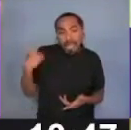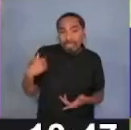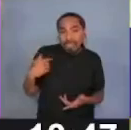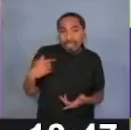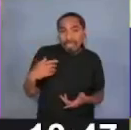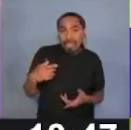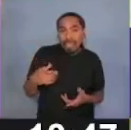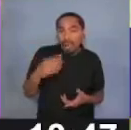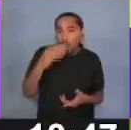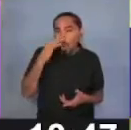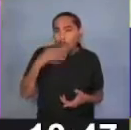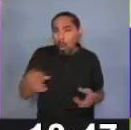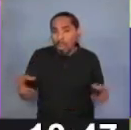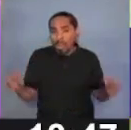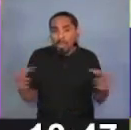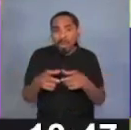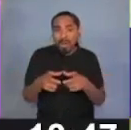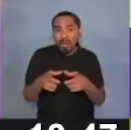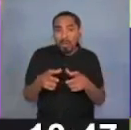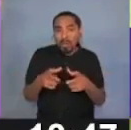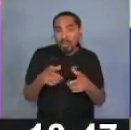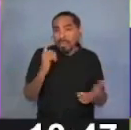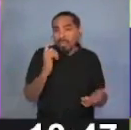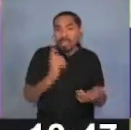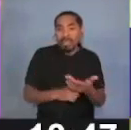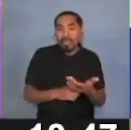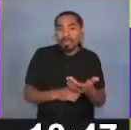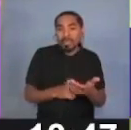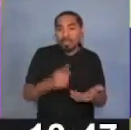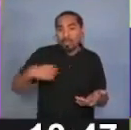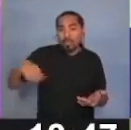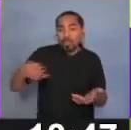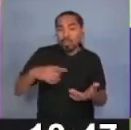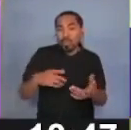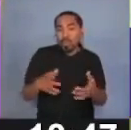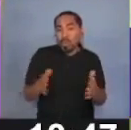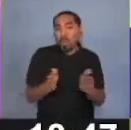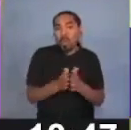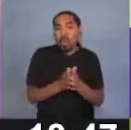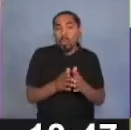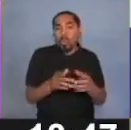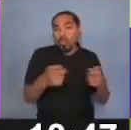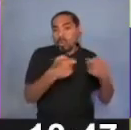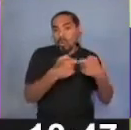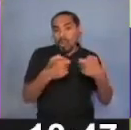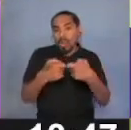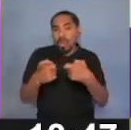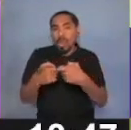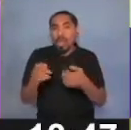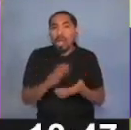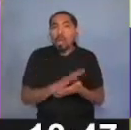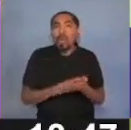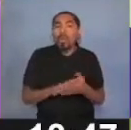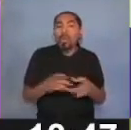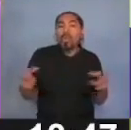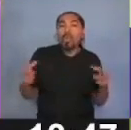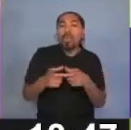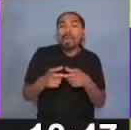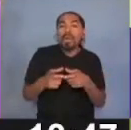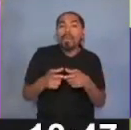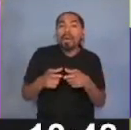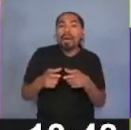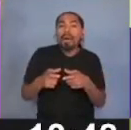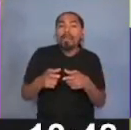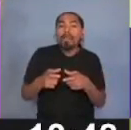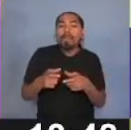se decidió ahí conjuntamente con los gremios. Esta es una nueva reunión que vamos a hacer la